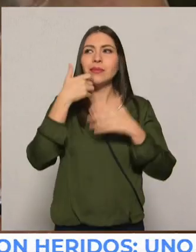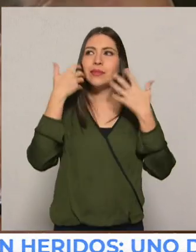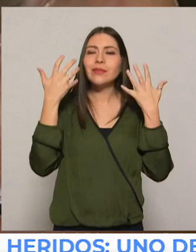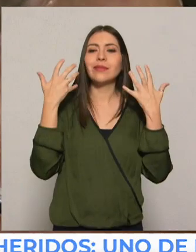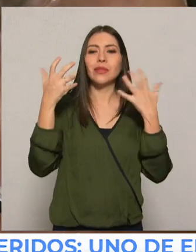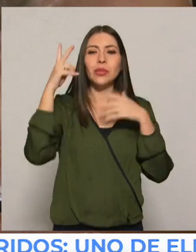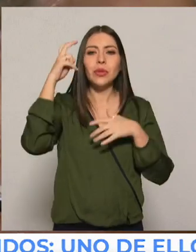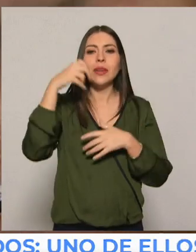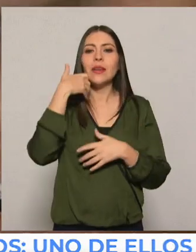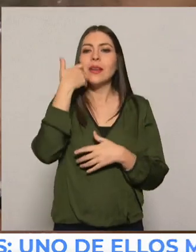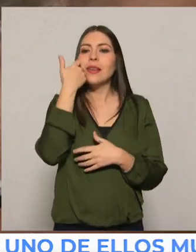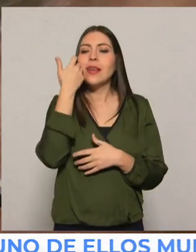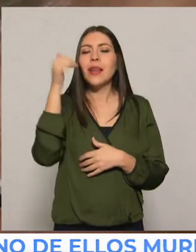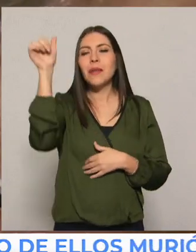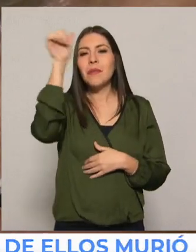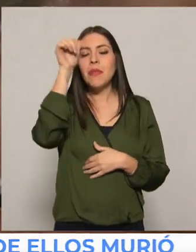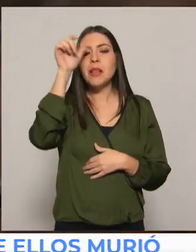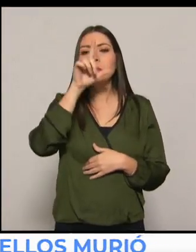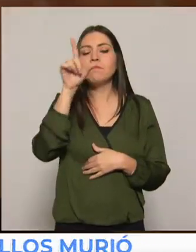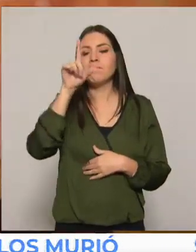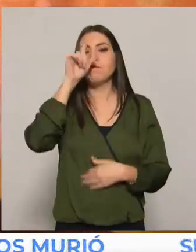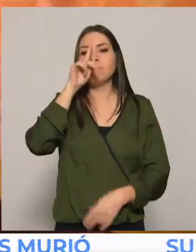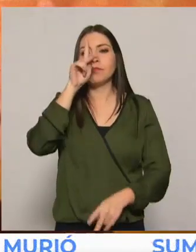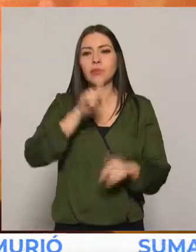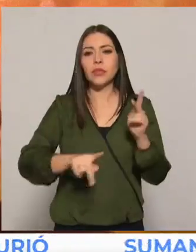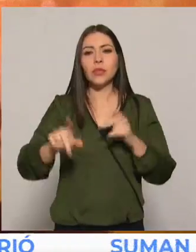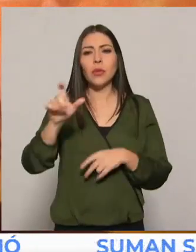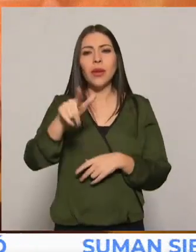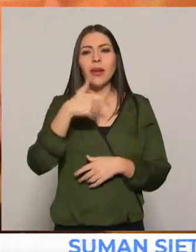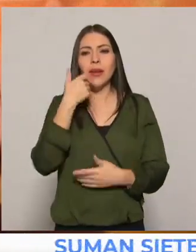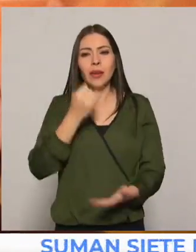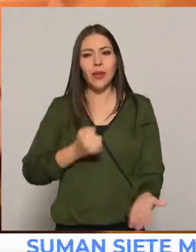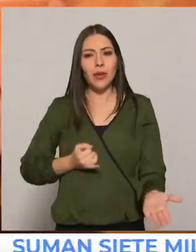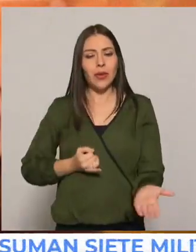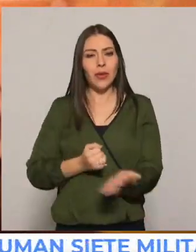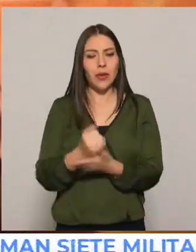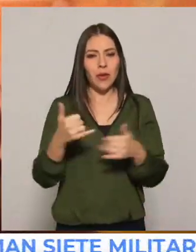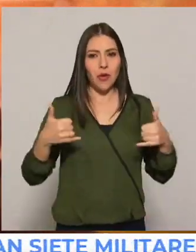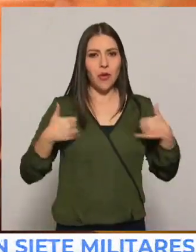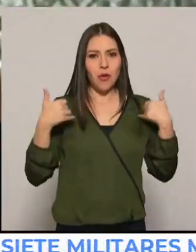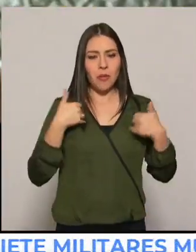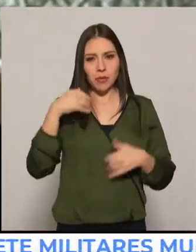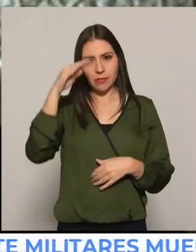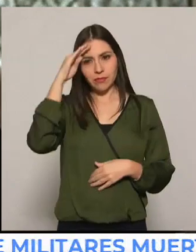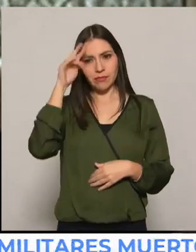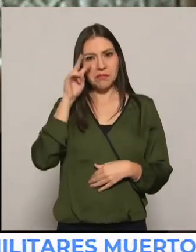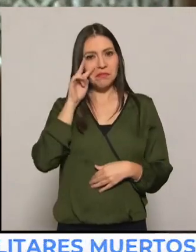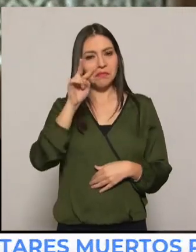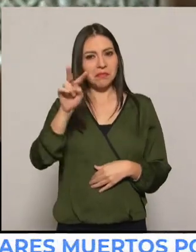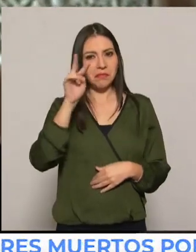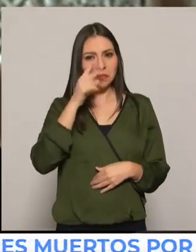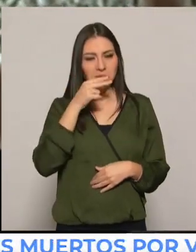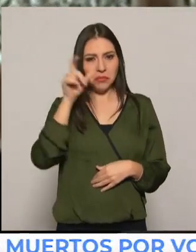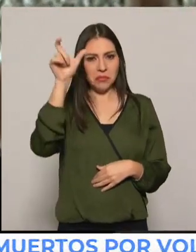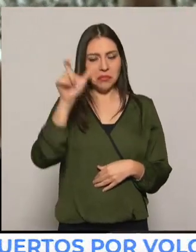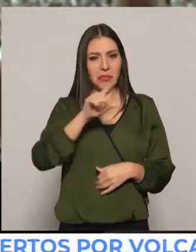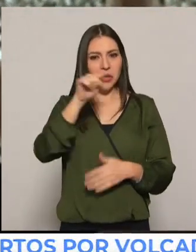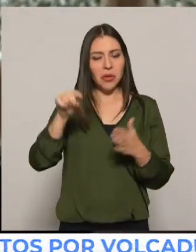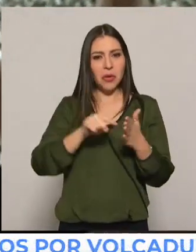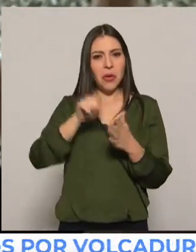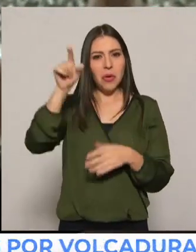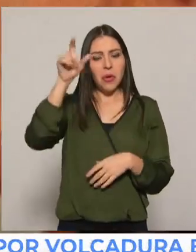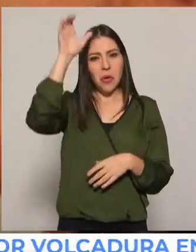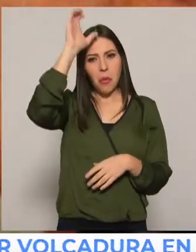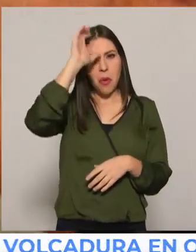ser sacerdote. Lo decidió de adolescente al ver a una de las figuras emblemáticas del sacerdocio en Piedras Negras,